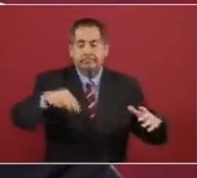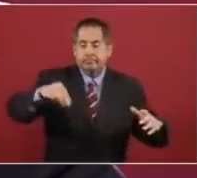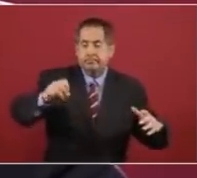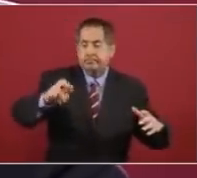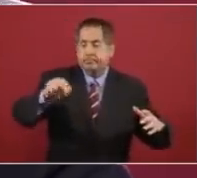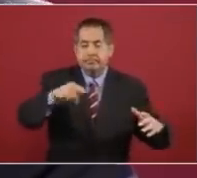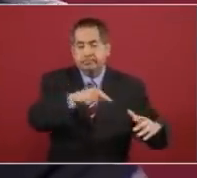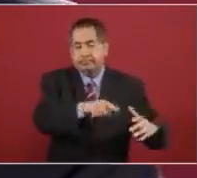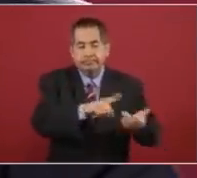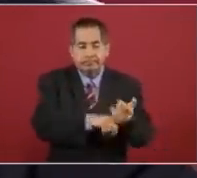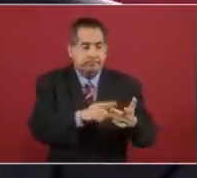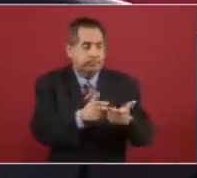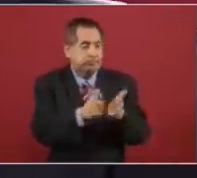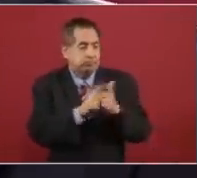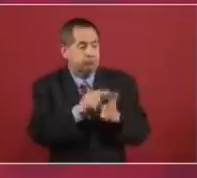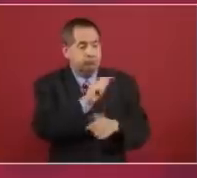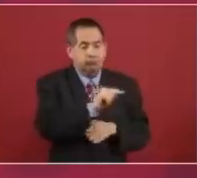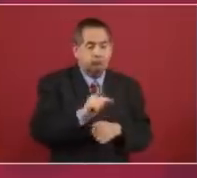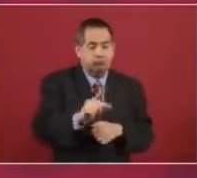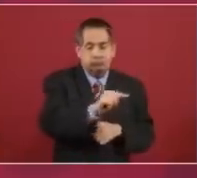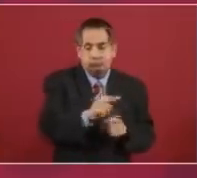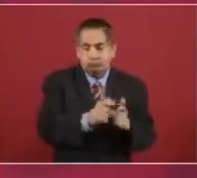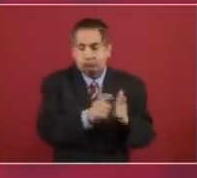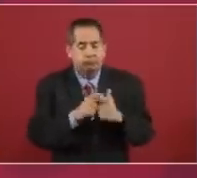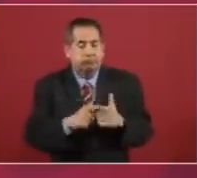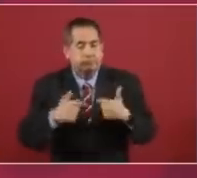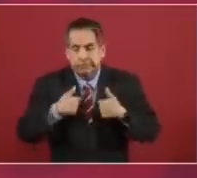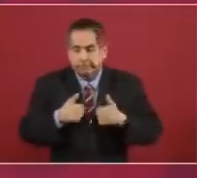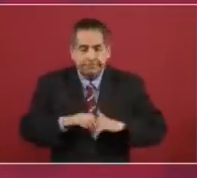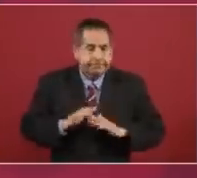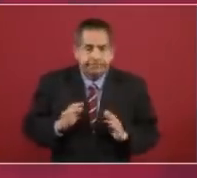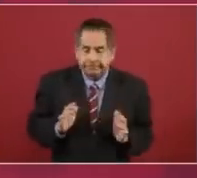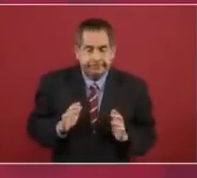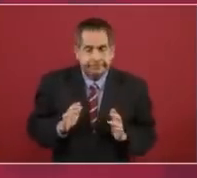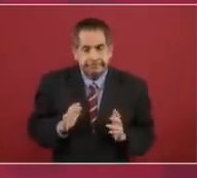grupos, de sectores, de partidos,